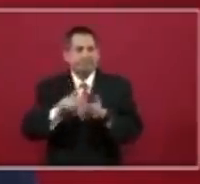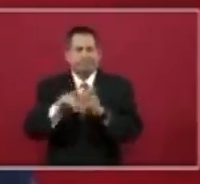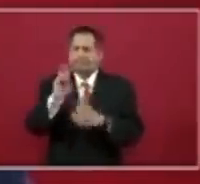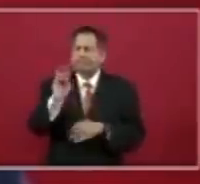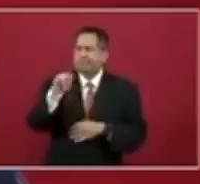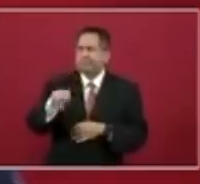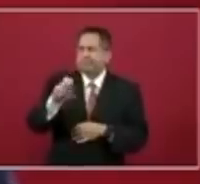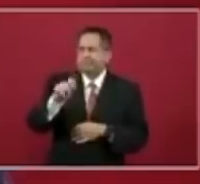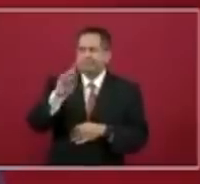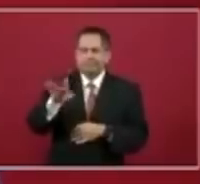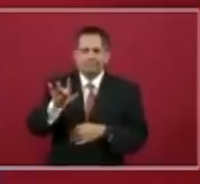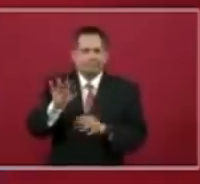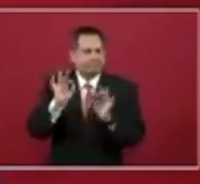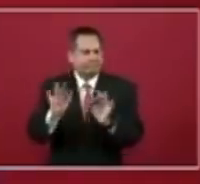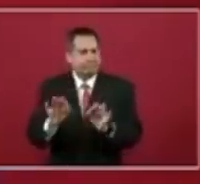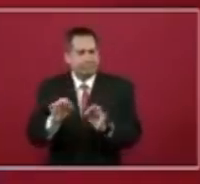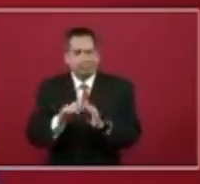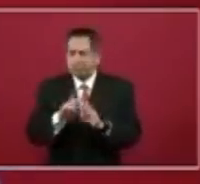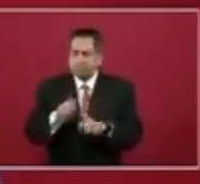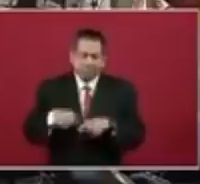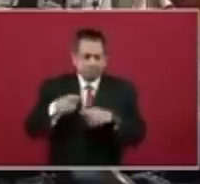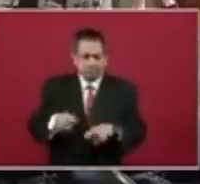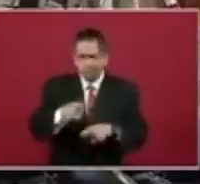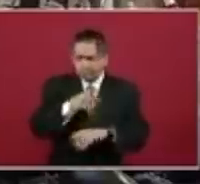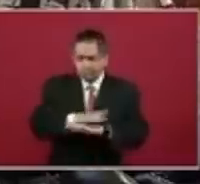para resolver este problema.